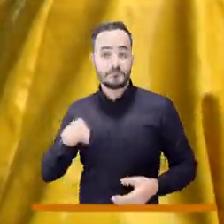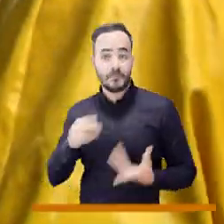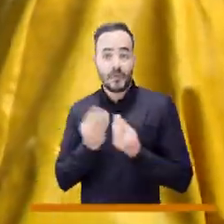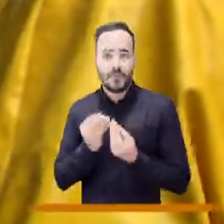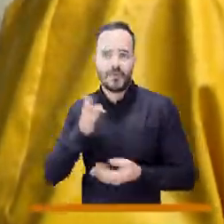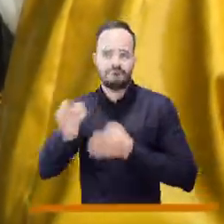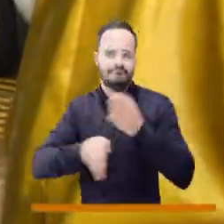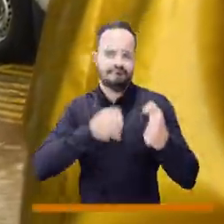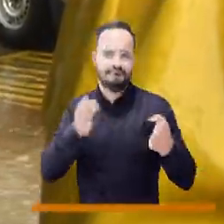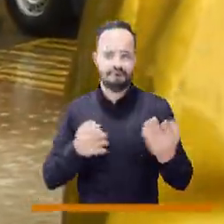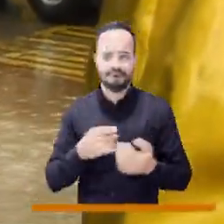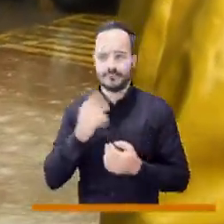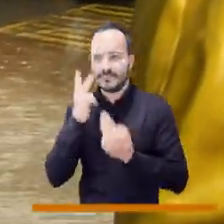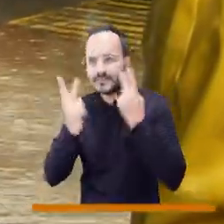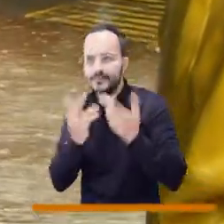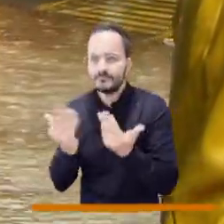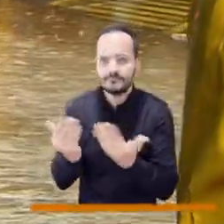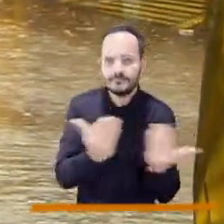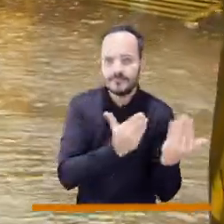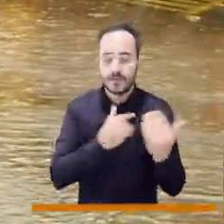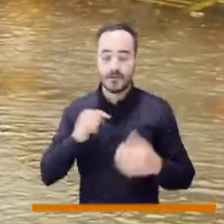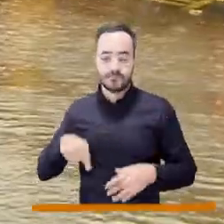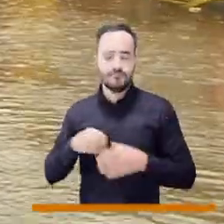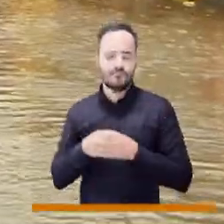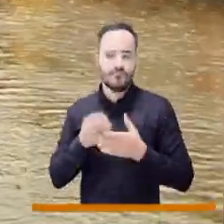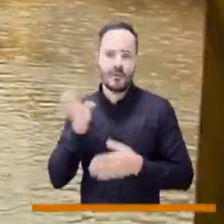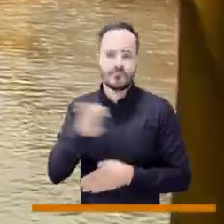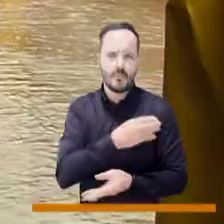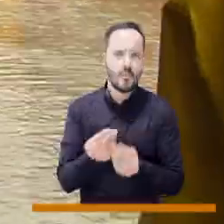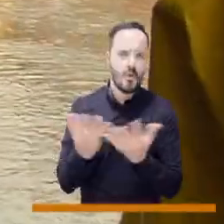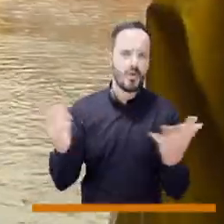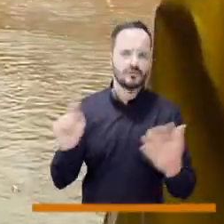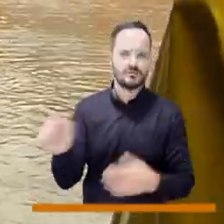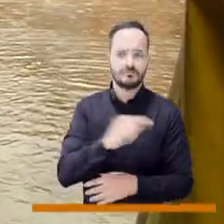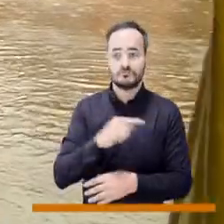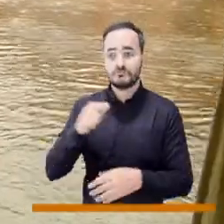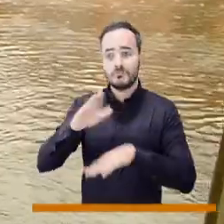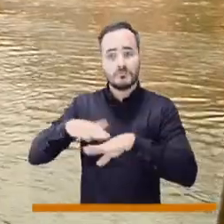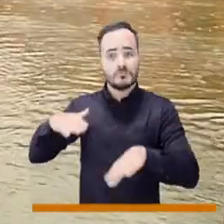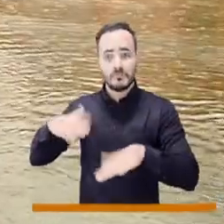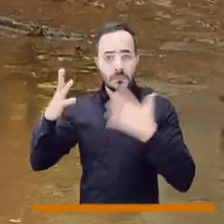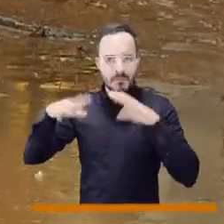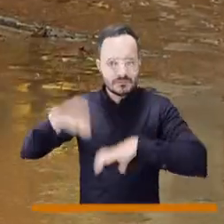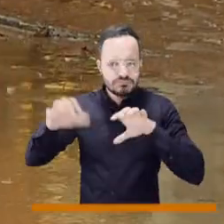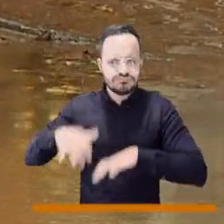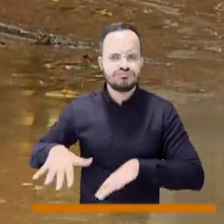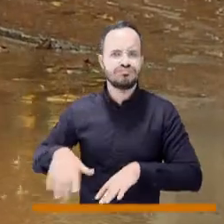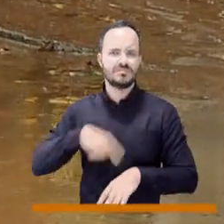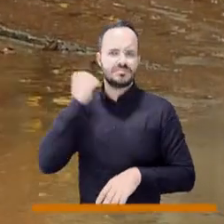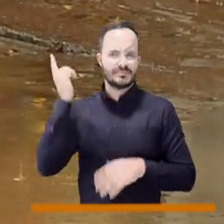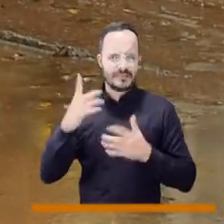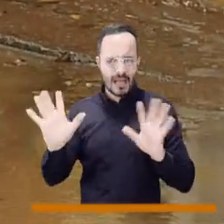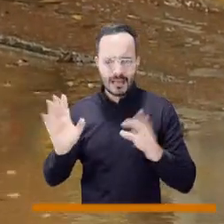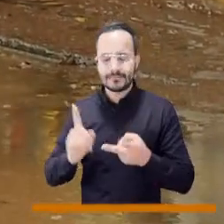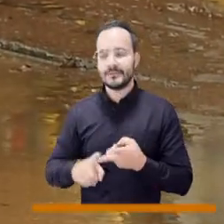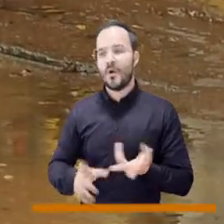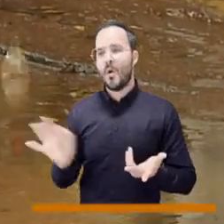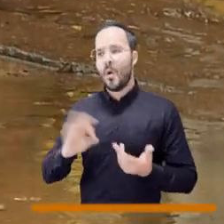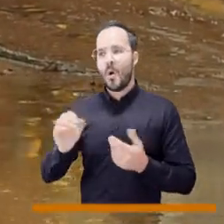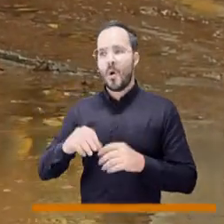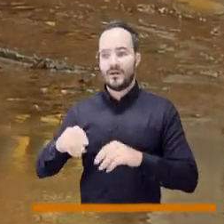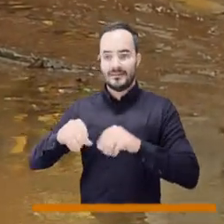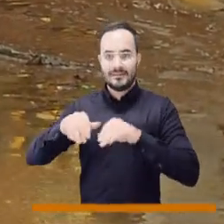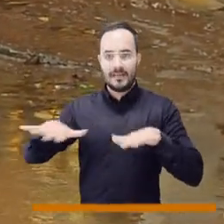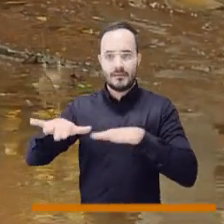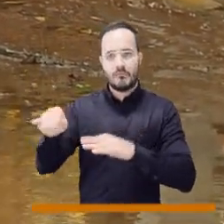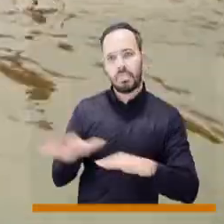las comunidades que han sido visitadas, comunidades que han sido afectadas gravemente, ya sea por inundaciones, por deslizamientos, por